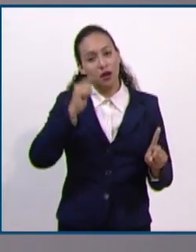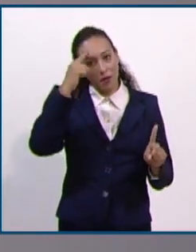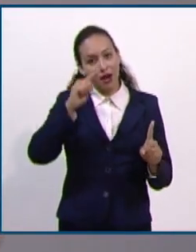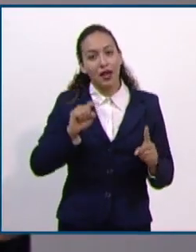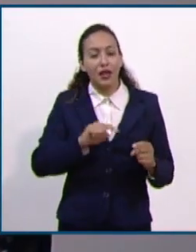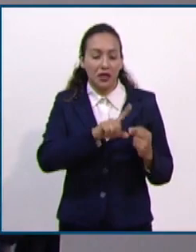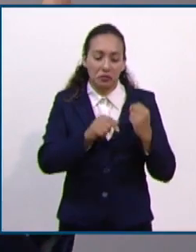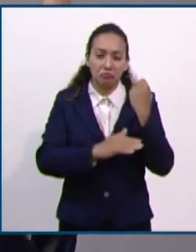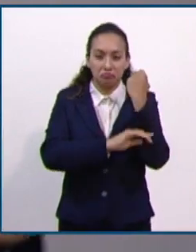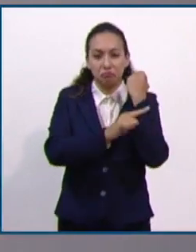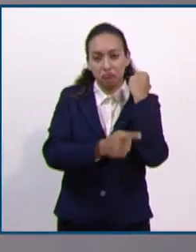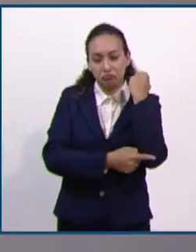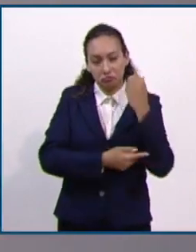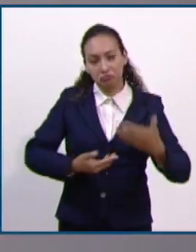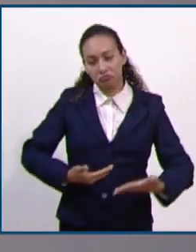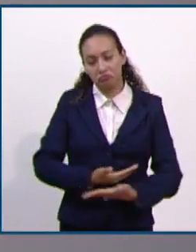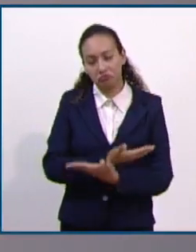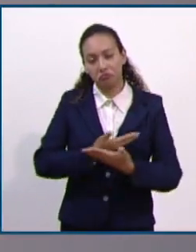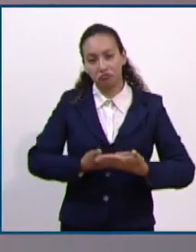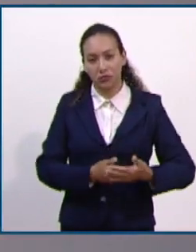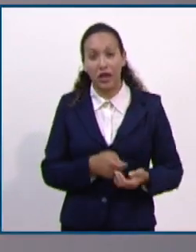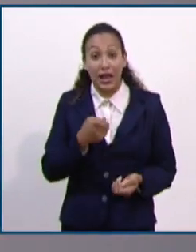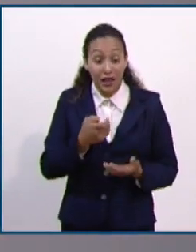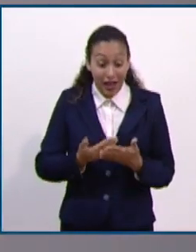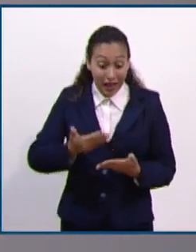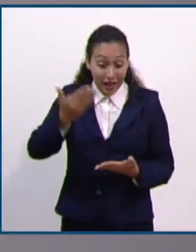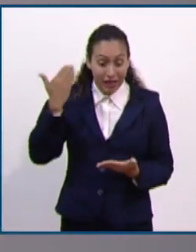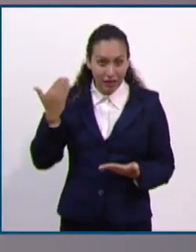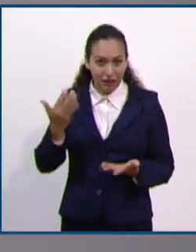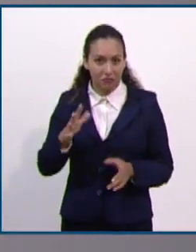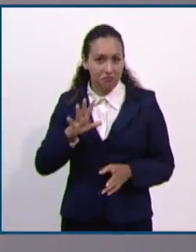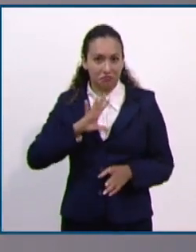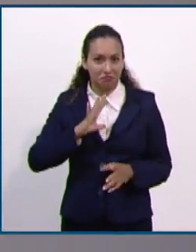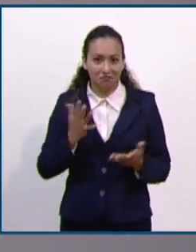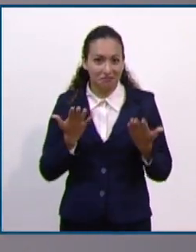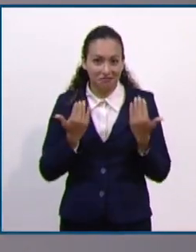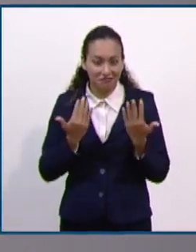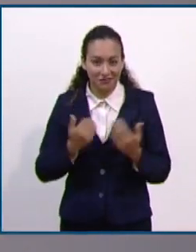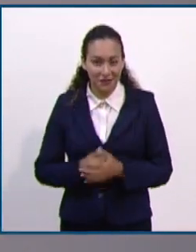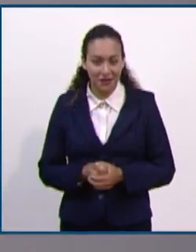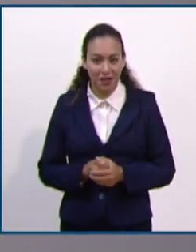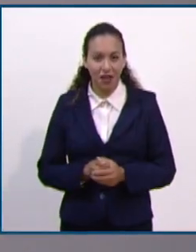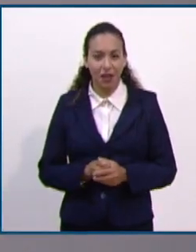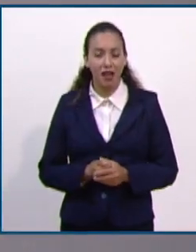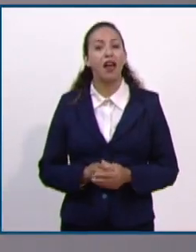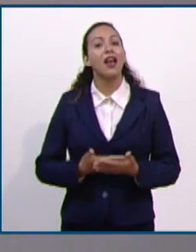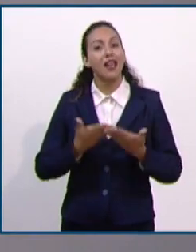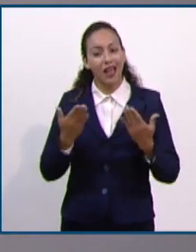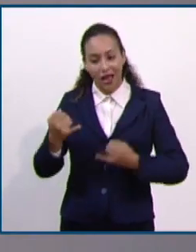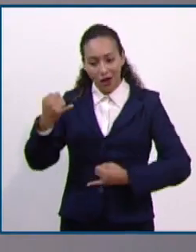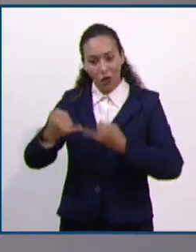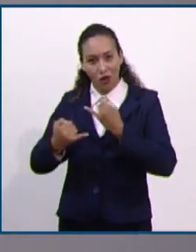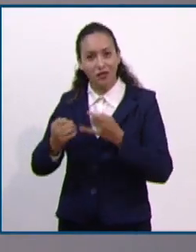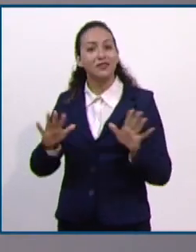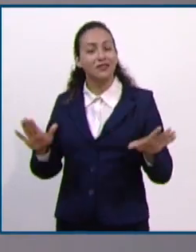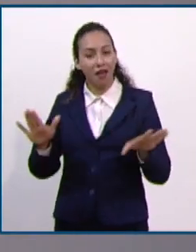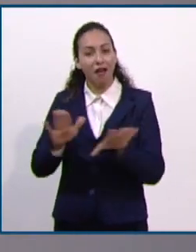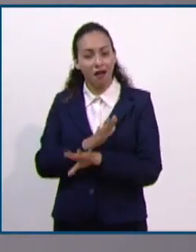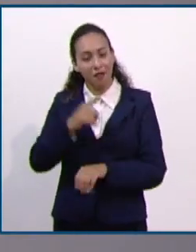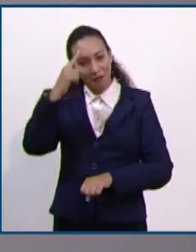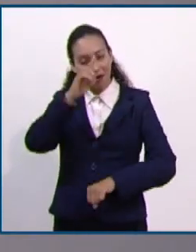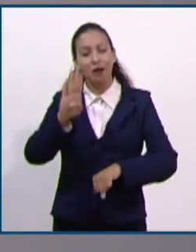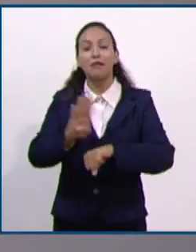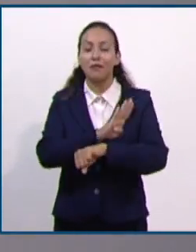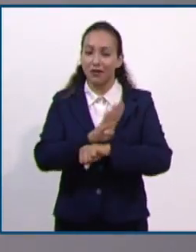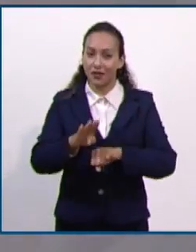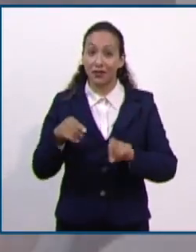¿Nos parecerá algo obvio? Pues no lo teníamos. Y con las decisiones sus jueces cambian la realidad social